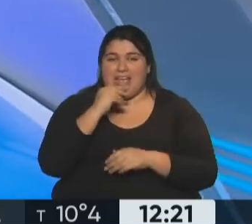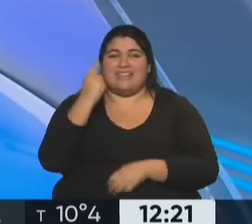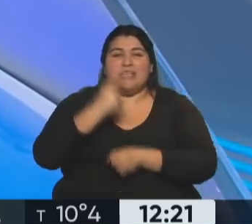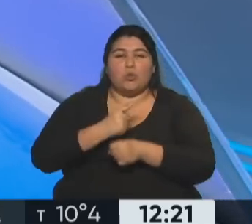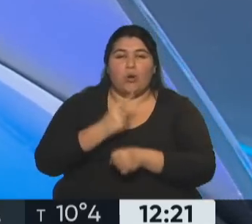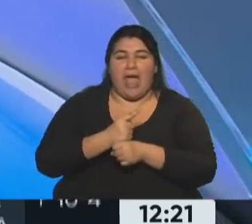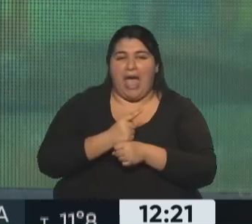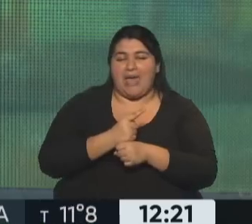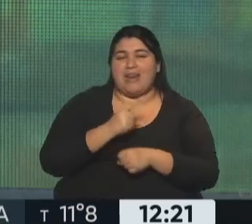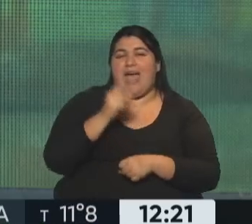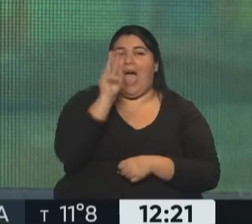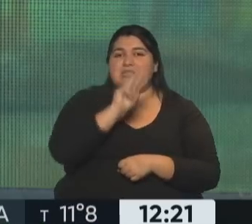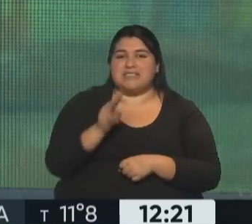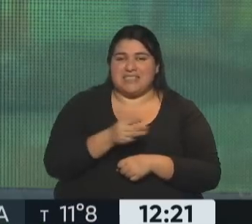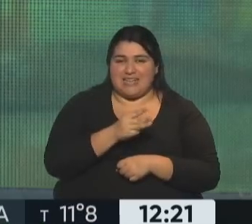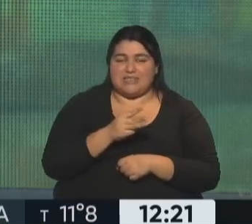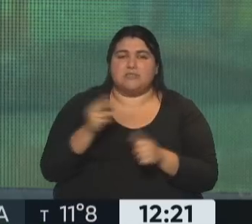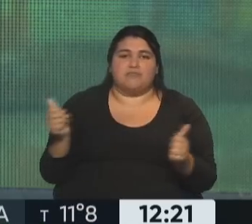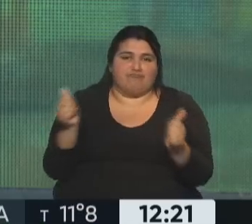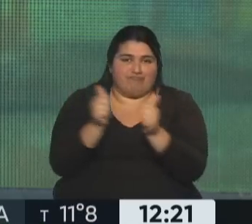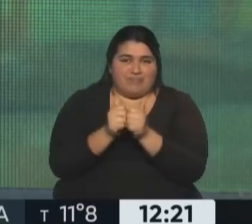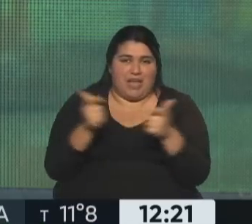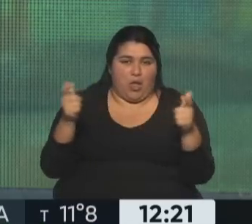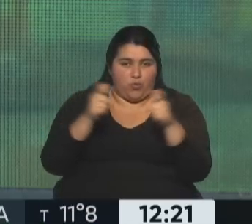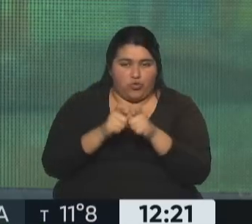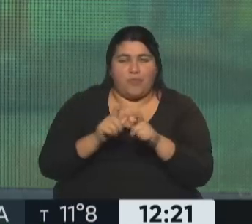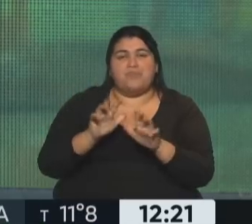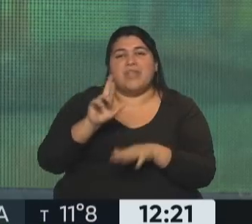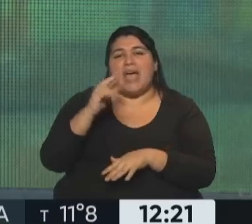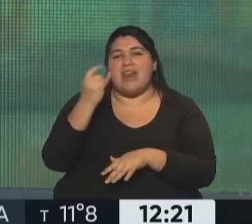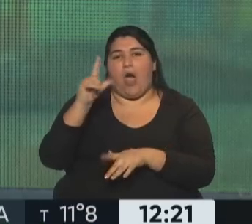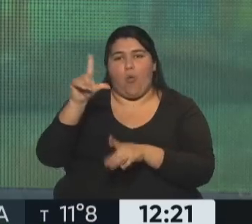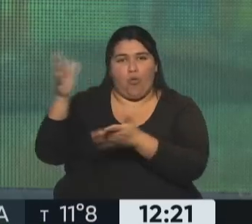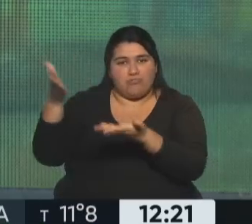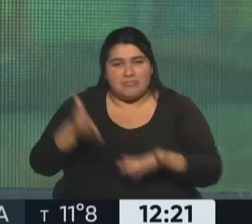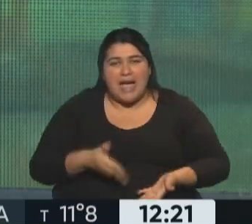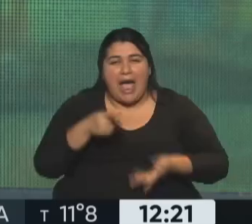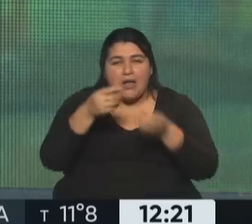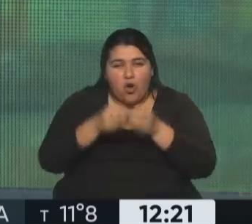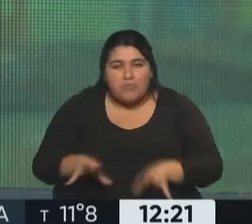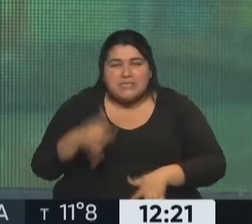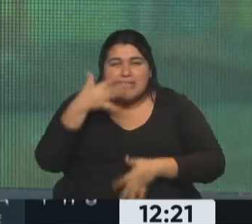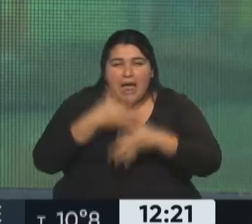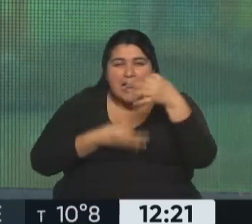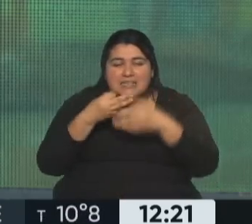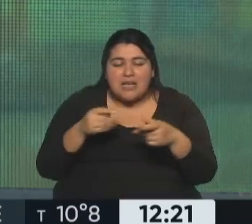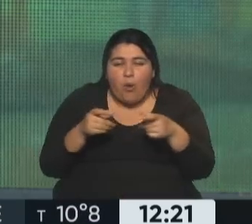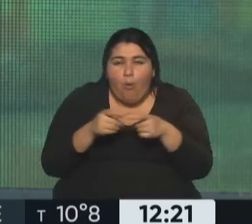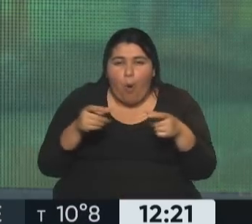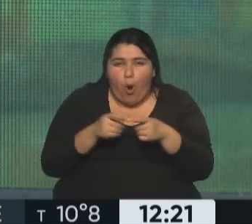anses fernanda raverta a ver raúl dellatorre bienvenido allí comenzó a analizarse el monto del bono